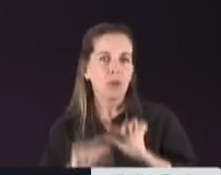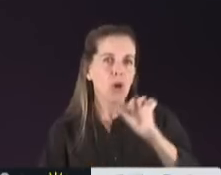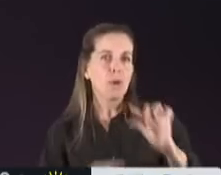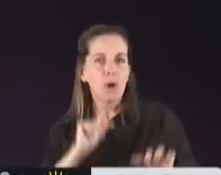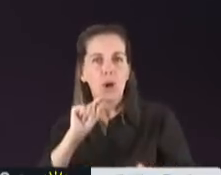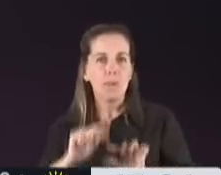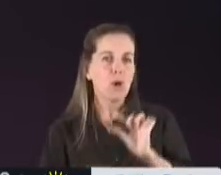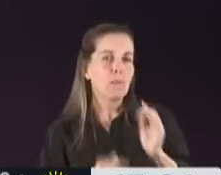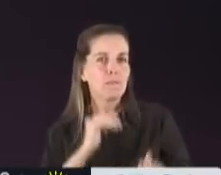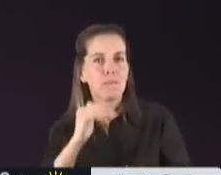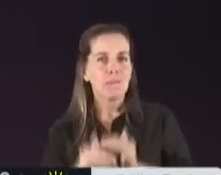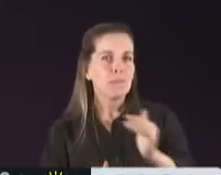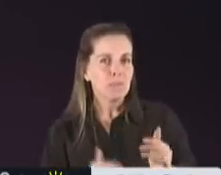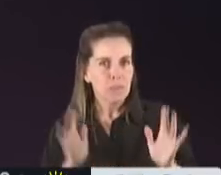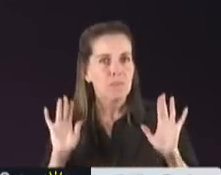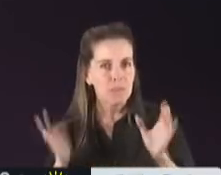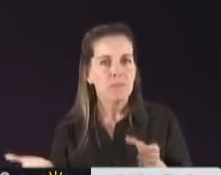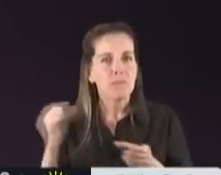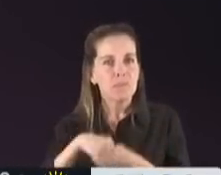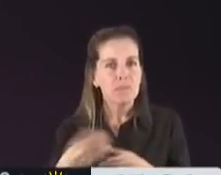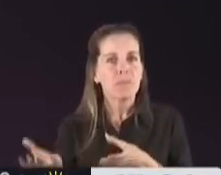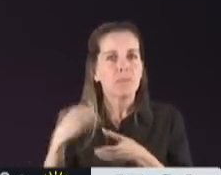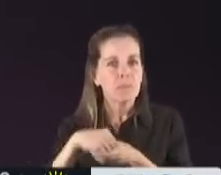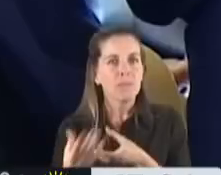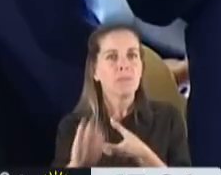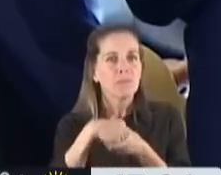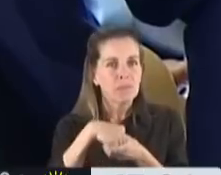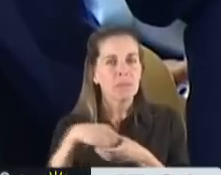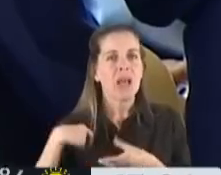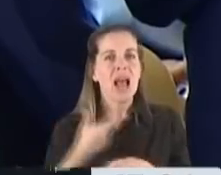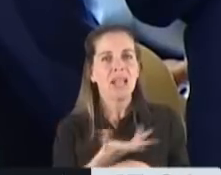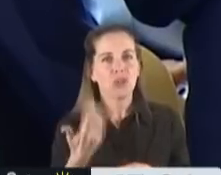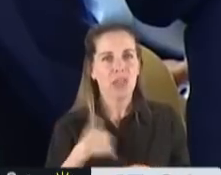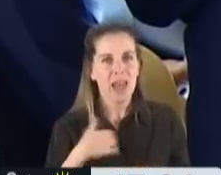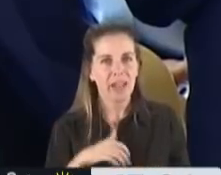pudimos seguir integrando a esos argentinos a la sociedad.